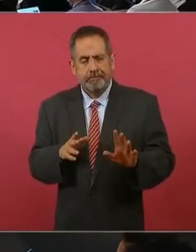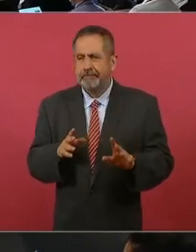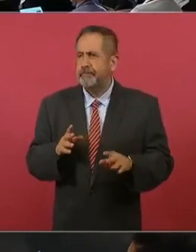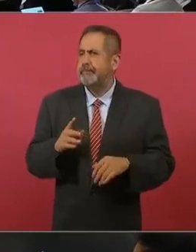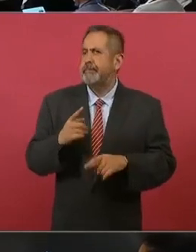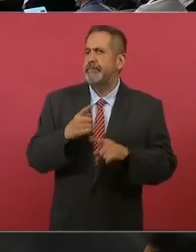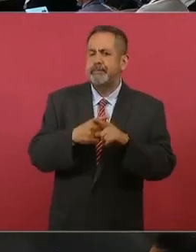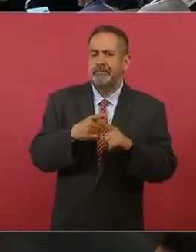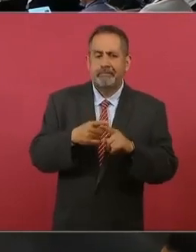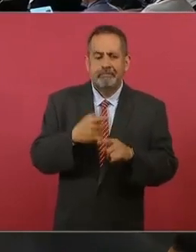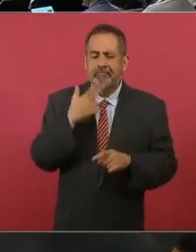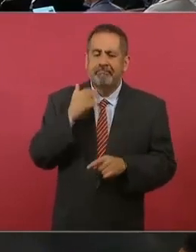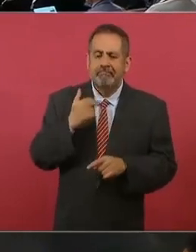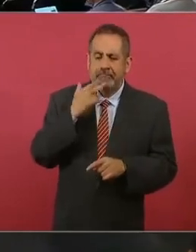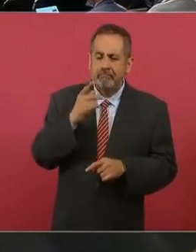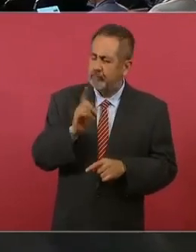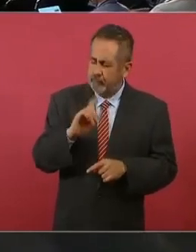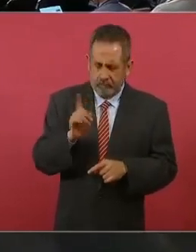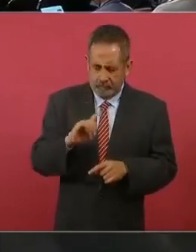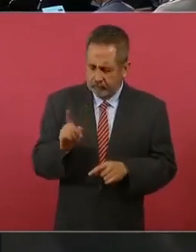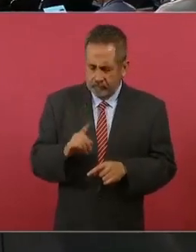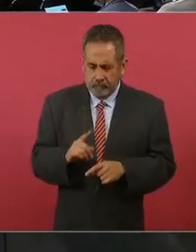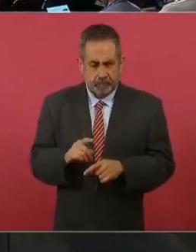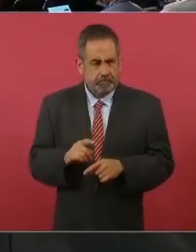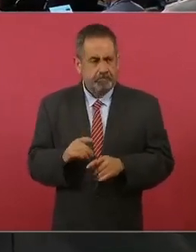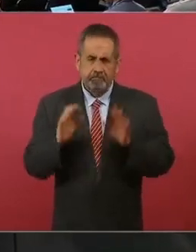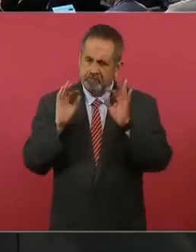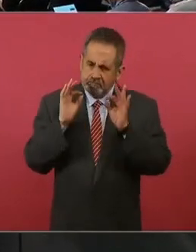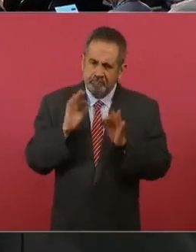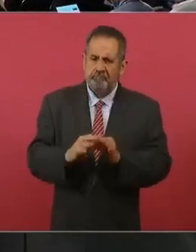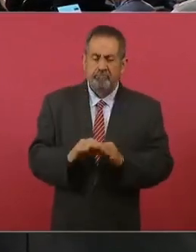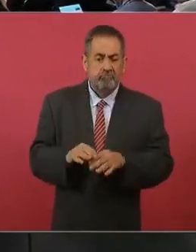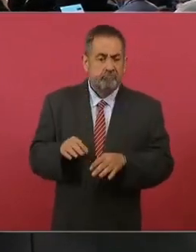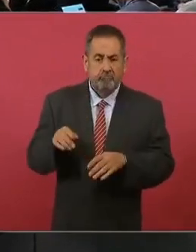por ineficientes, al contrario,